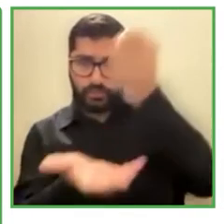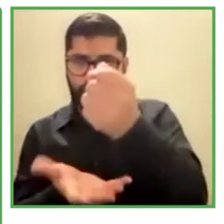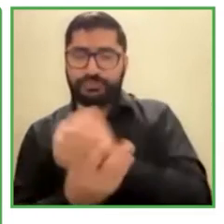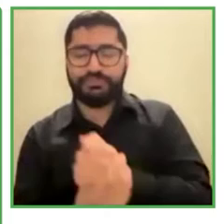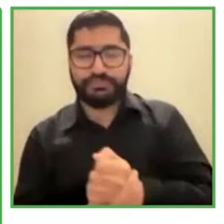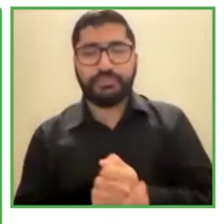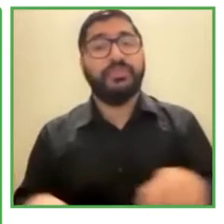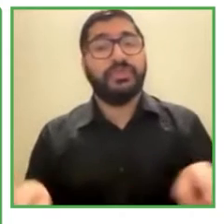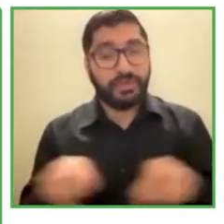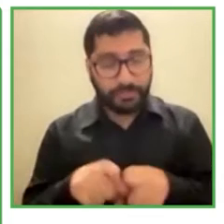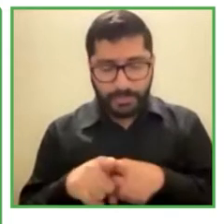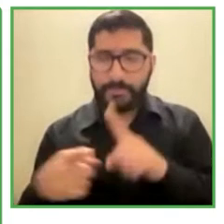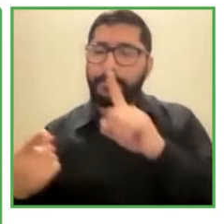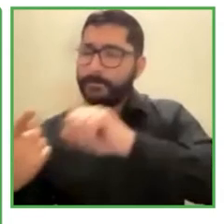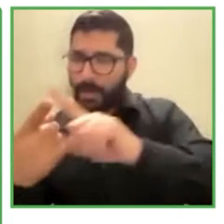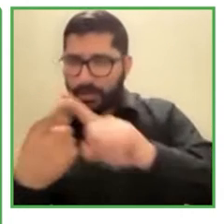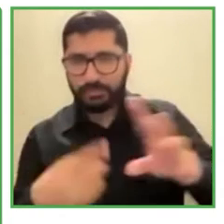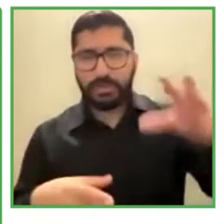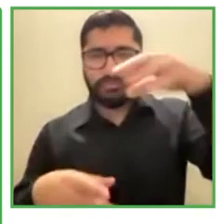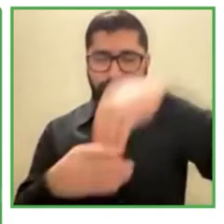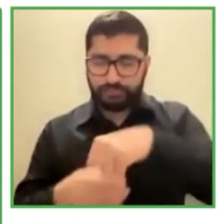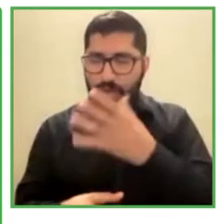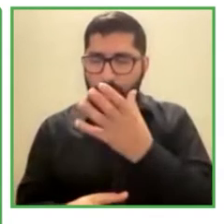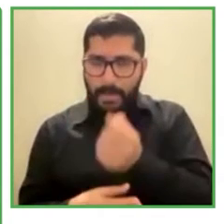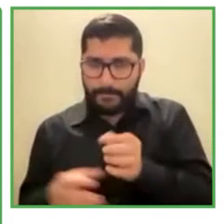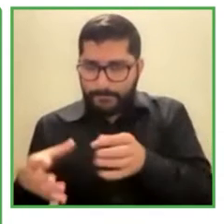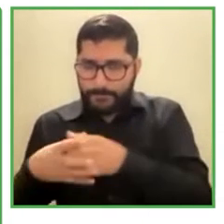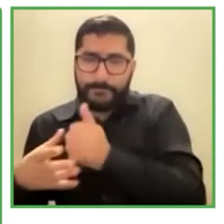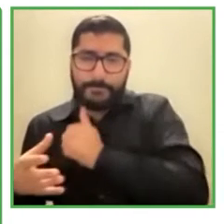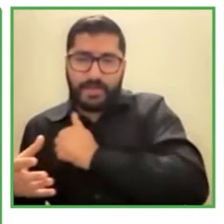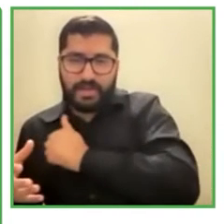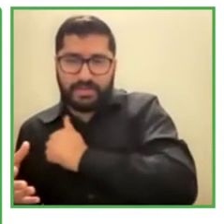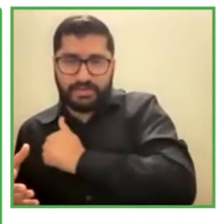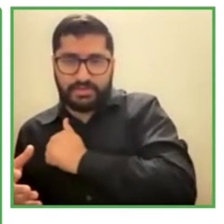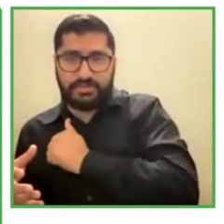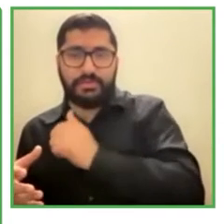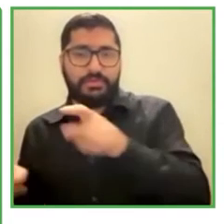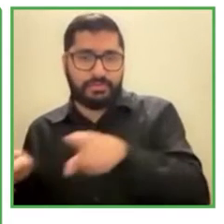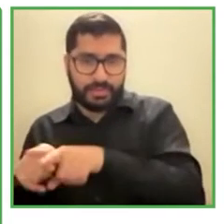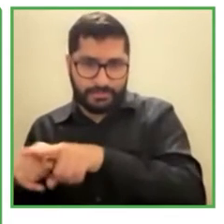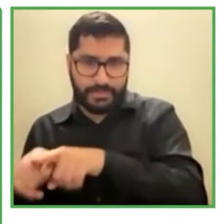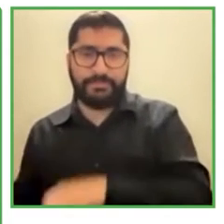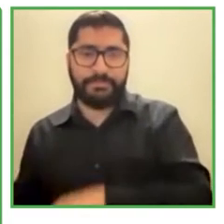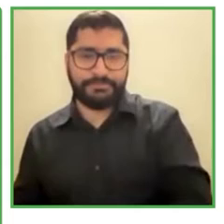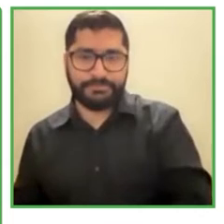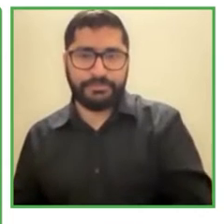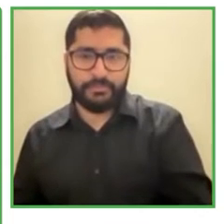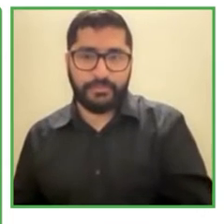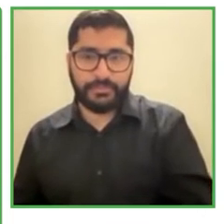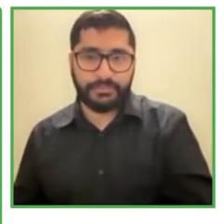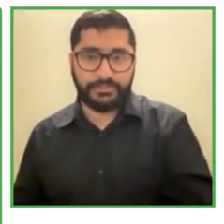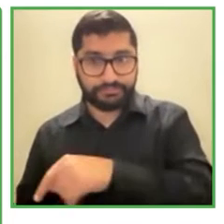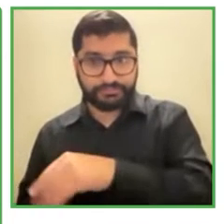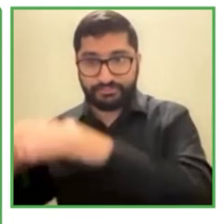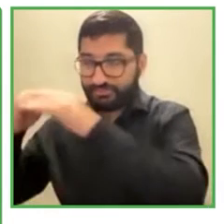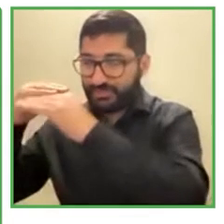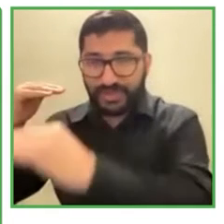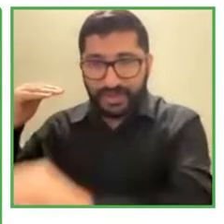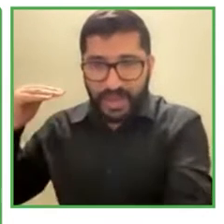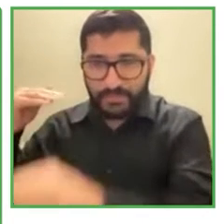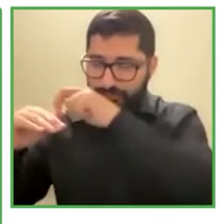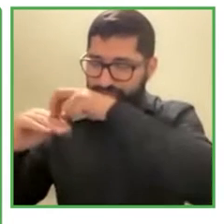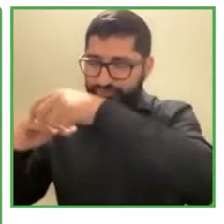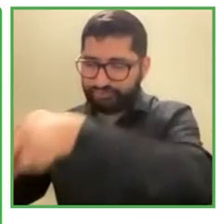del sector privado, es una rampa que instalaron y otro ejemplo que vemos de las estaciones de metro.